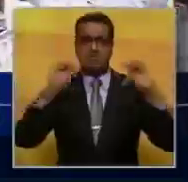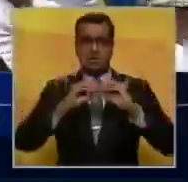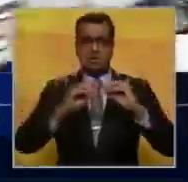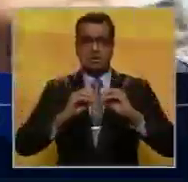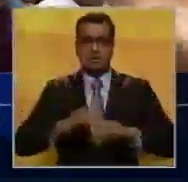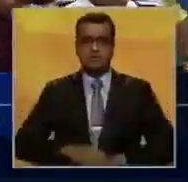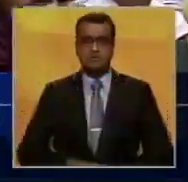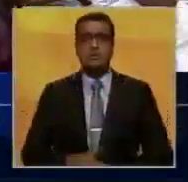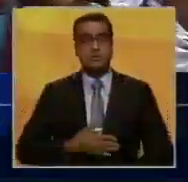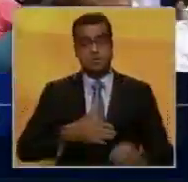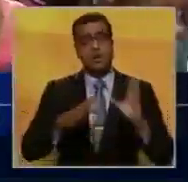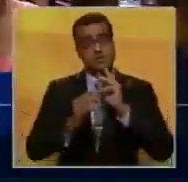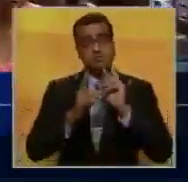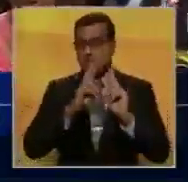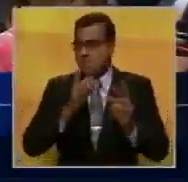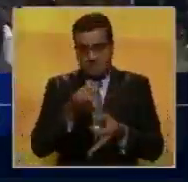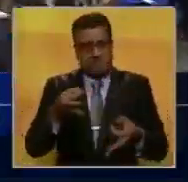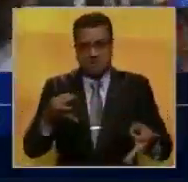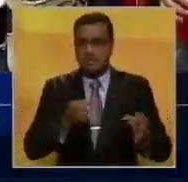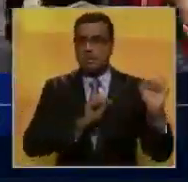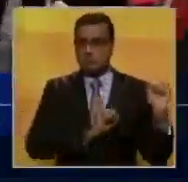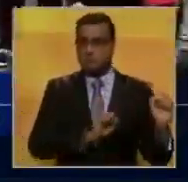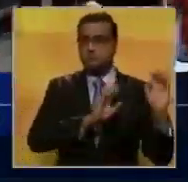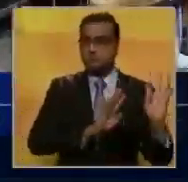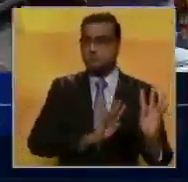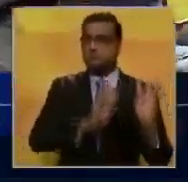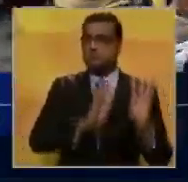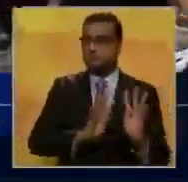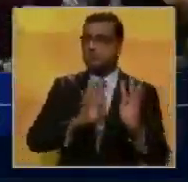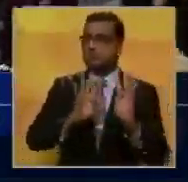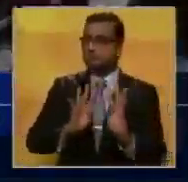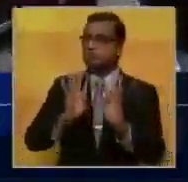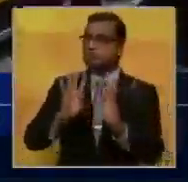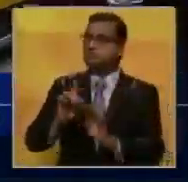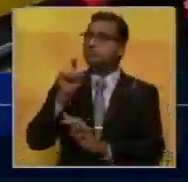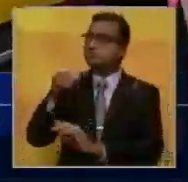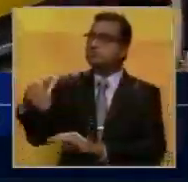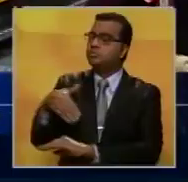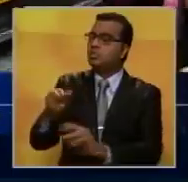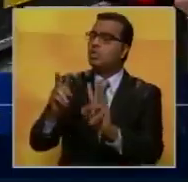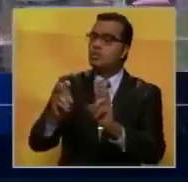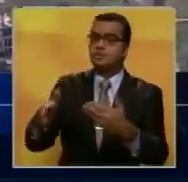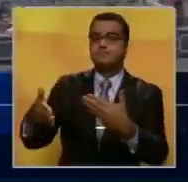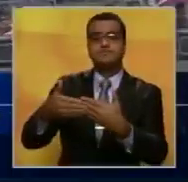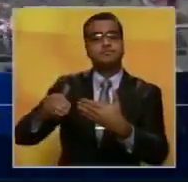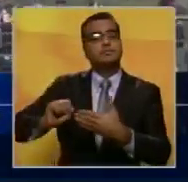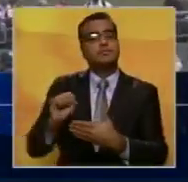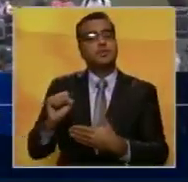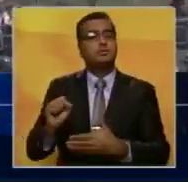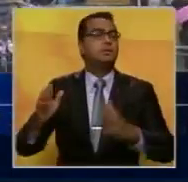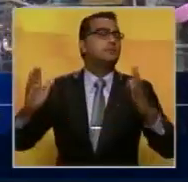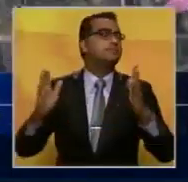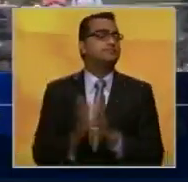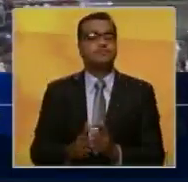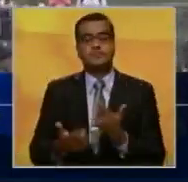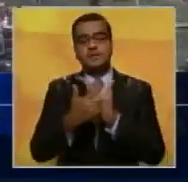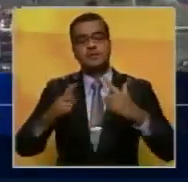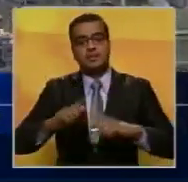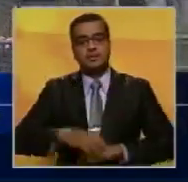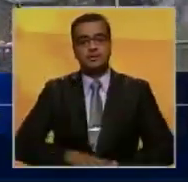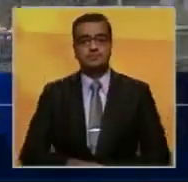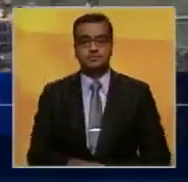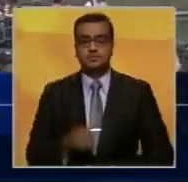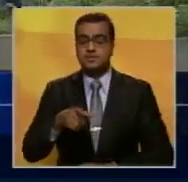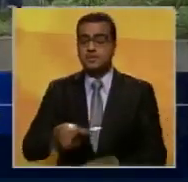La negociación dio resultado y la manifestación siguió avanzando hasta que un nuevo piquete la detuvo en la Avenida Libertador a la altura